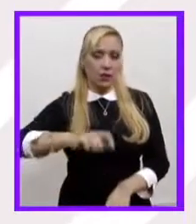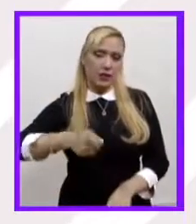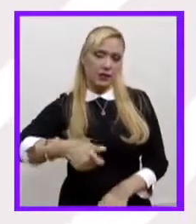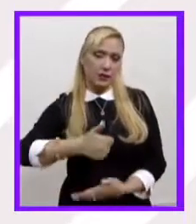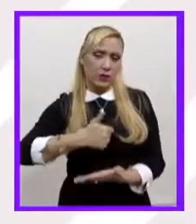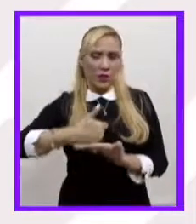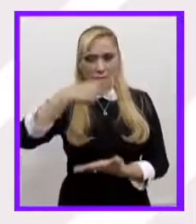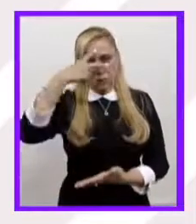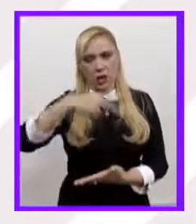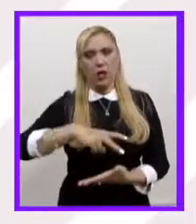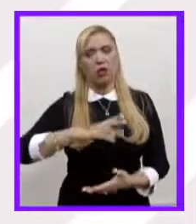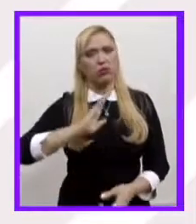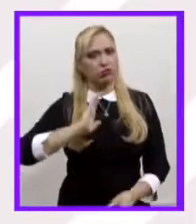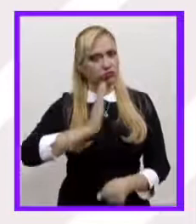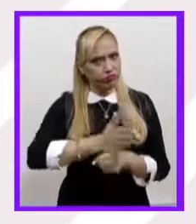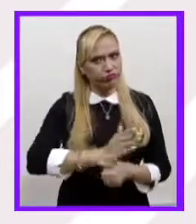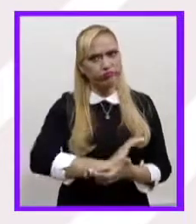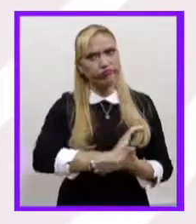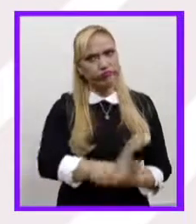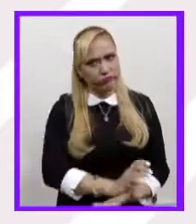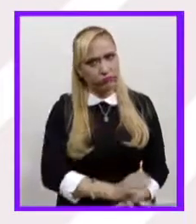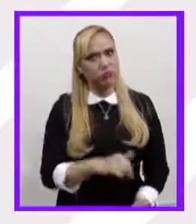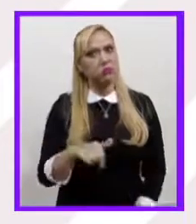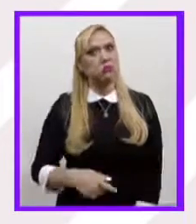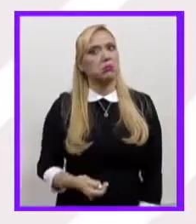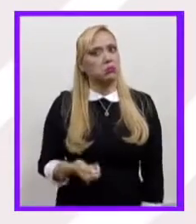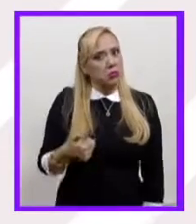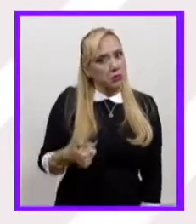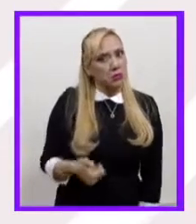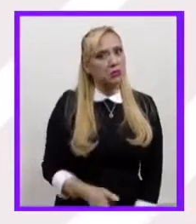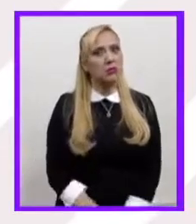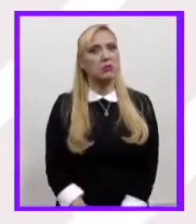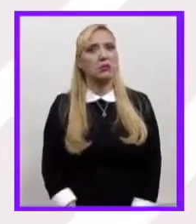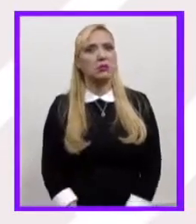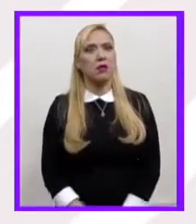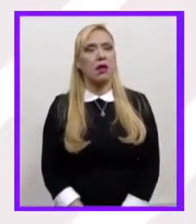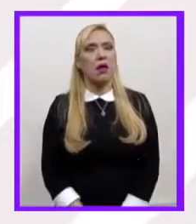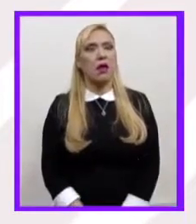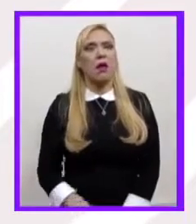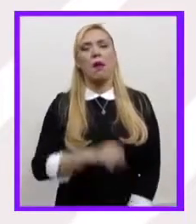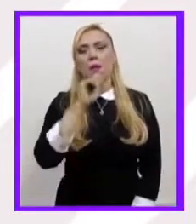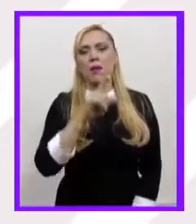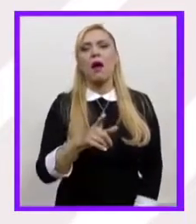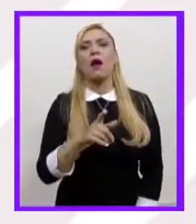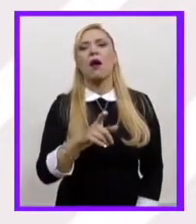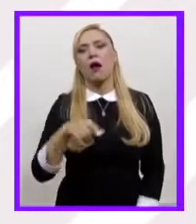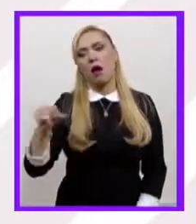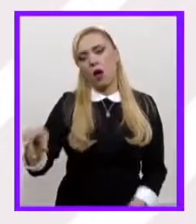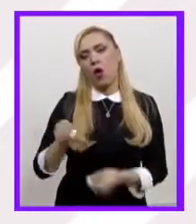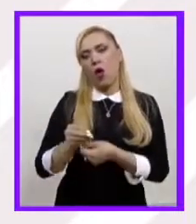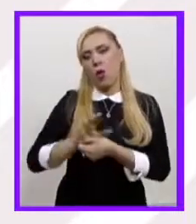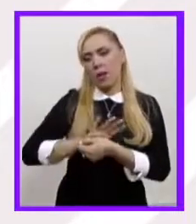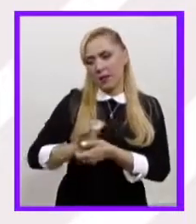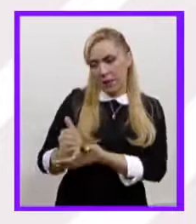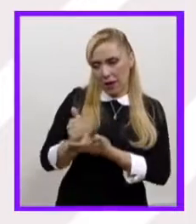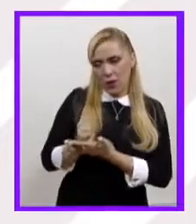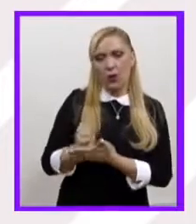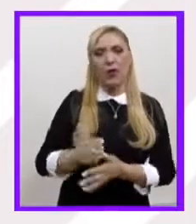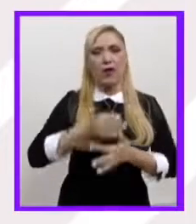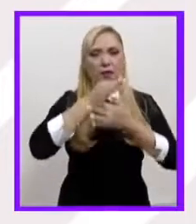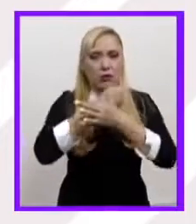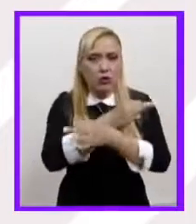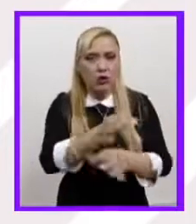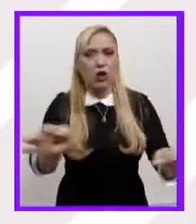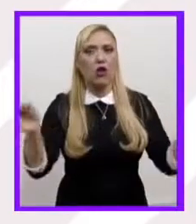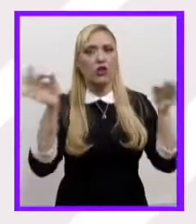la discriminación. Y bueno, pues también contamos con que COPRED nos va a ayudar a darle difusión a esta